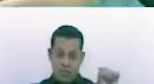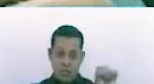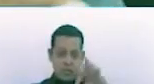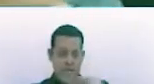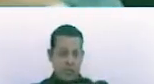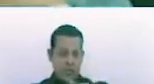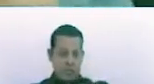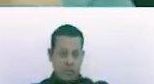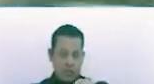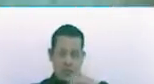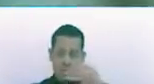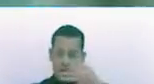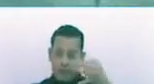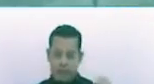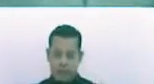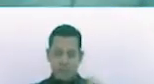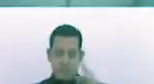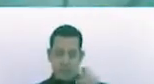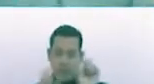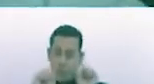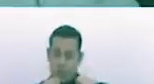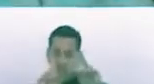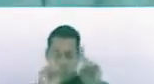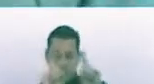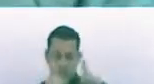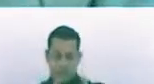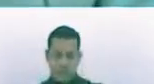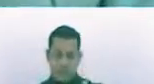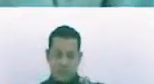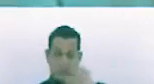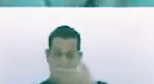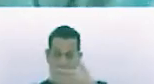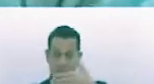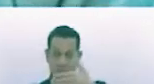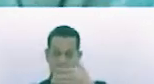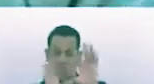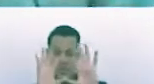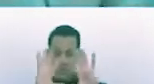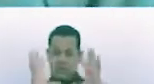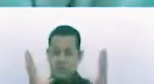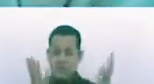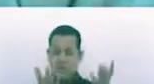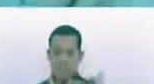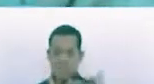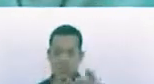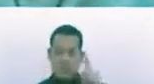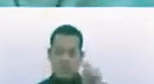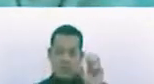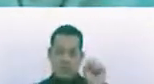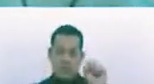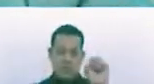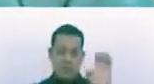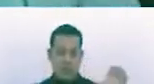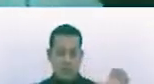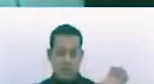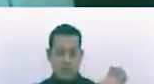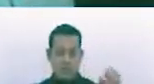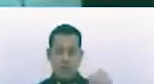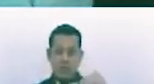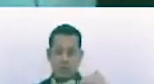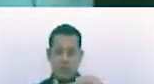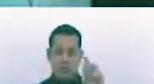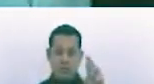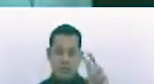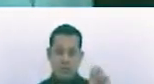votar. Esa es la verdad, ustedes la pueden constatar en las campañas a nivel internacional que sacó el Tribunal Supremo Electoral e incluso